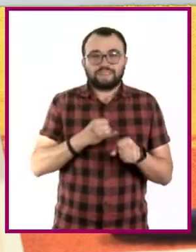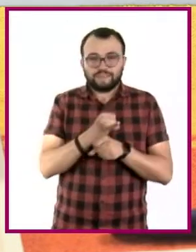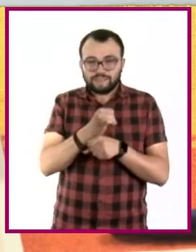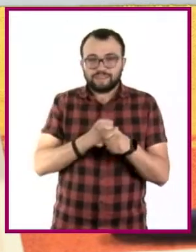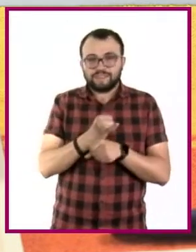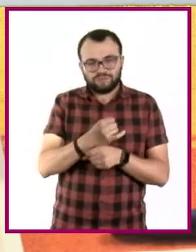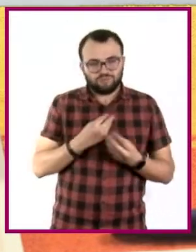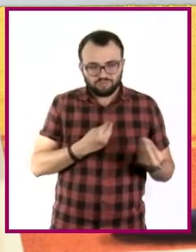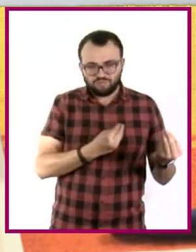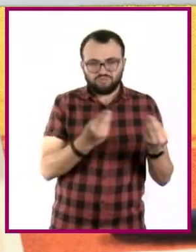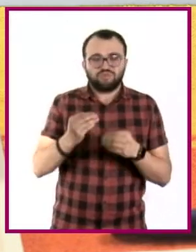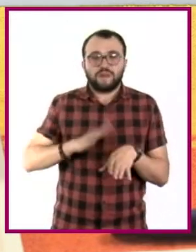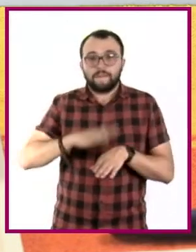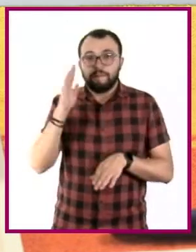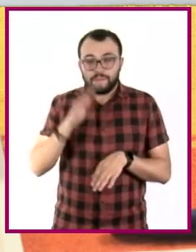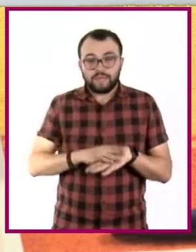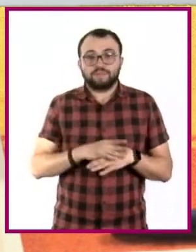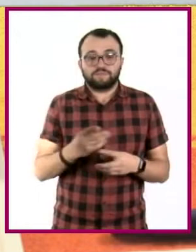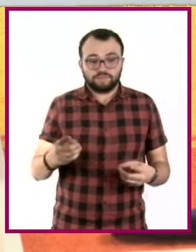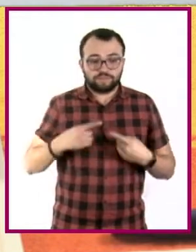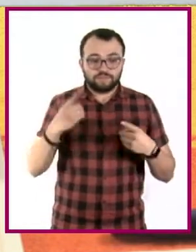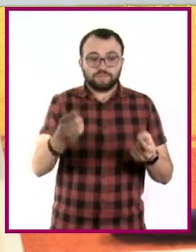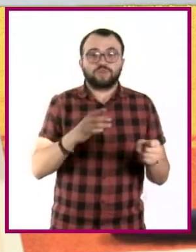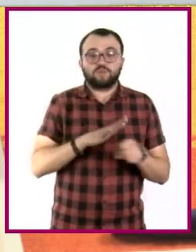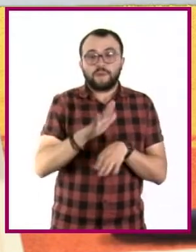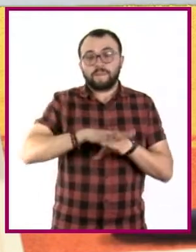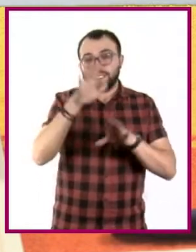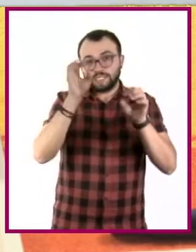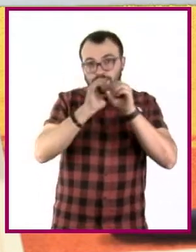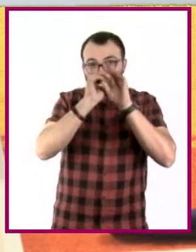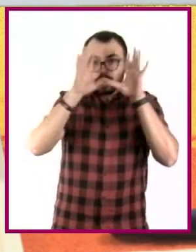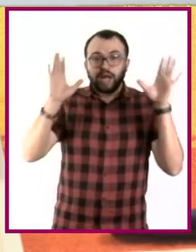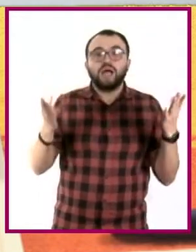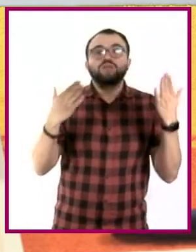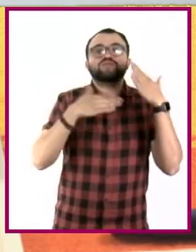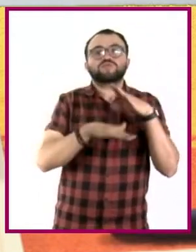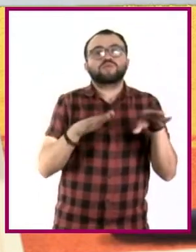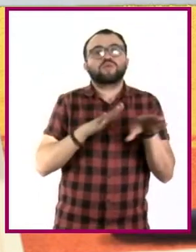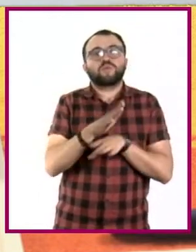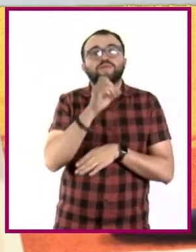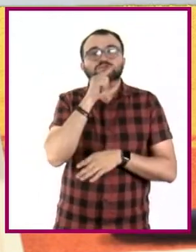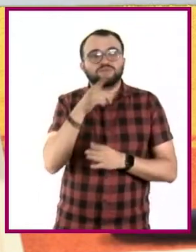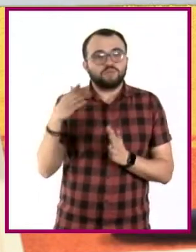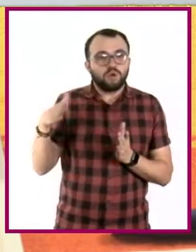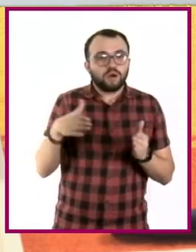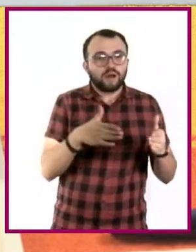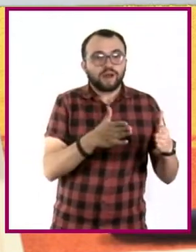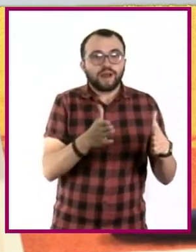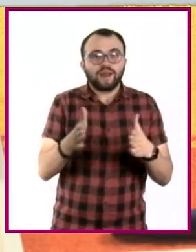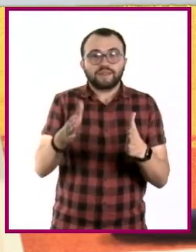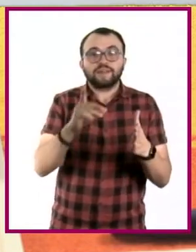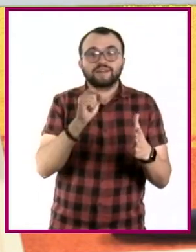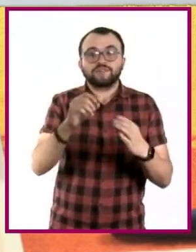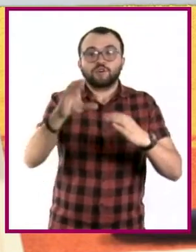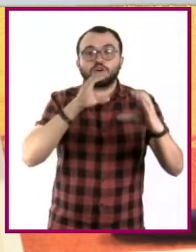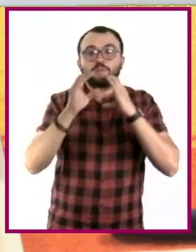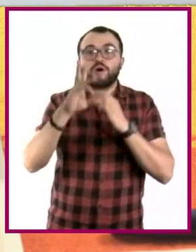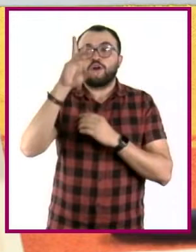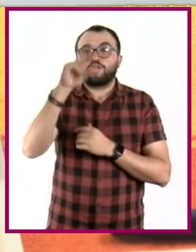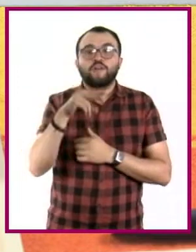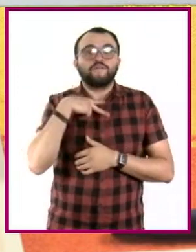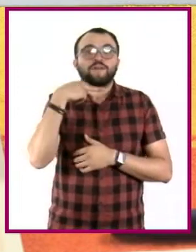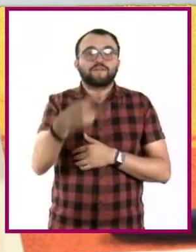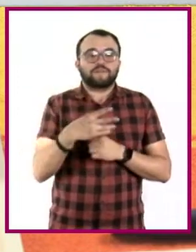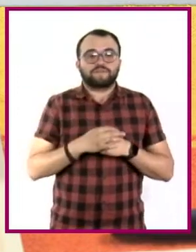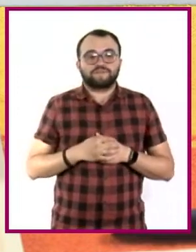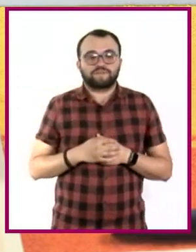otras más, pues nos han dado claridad sobre los canales de comunicación no verbal, ¿sí? Los canales